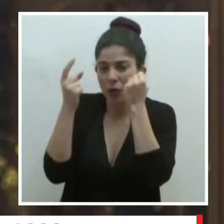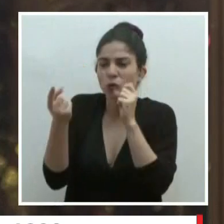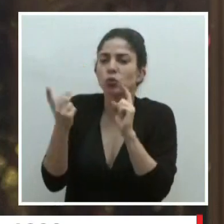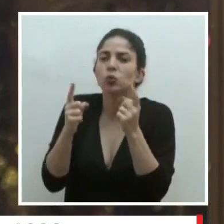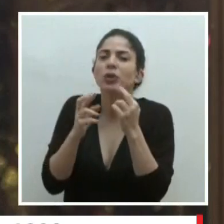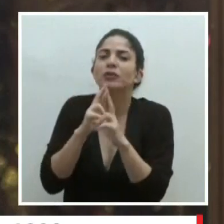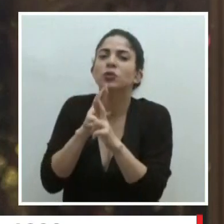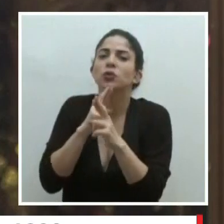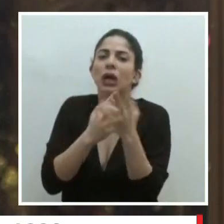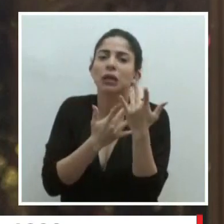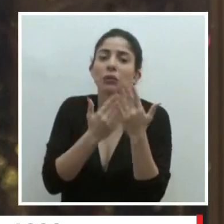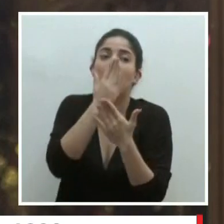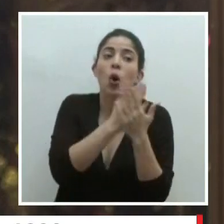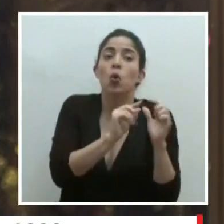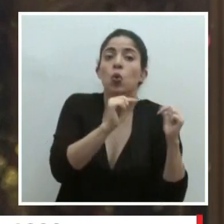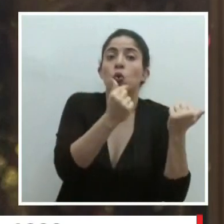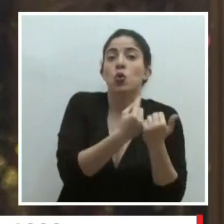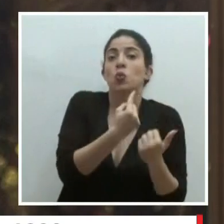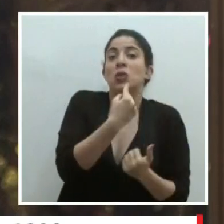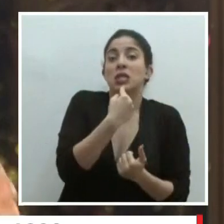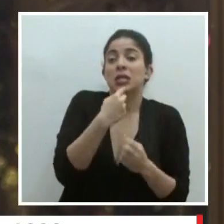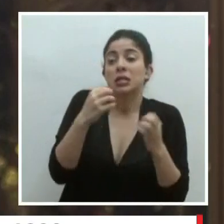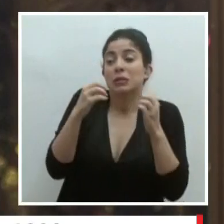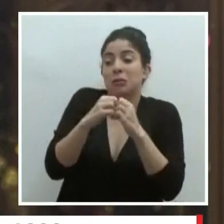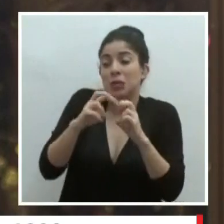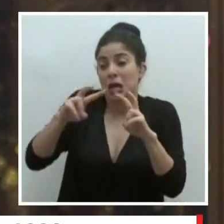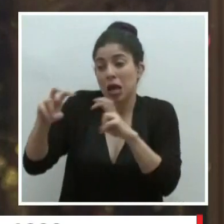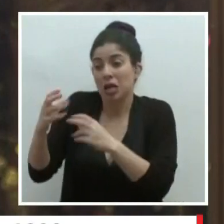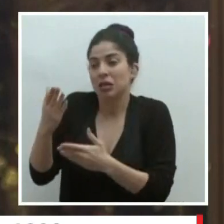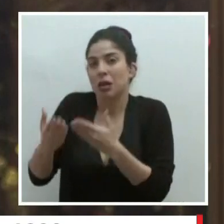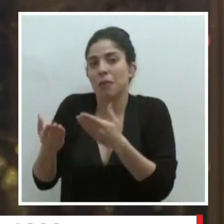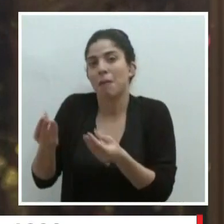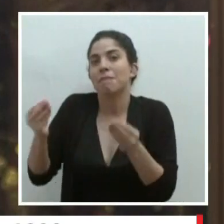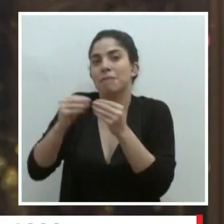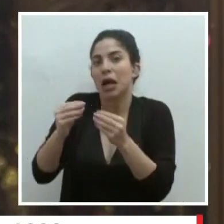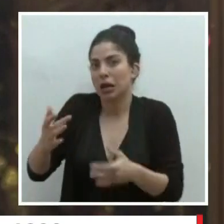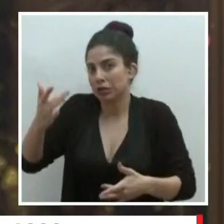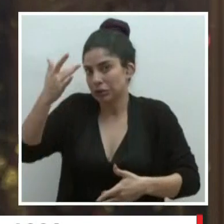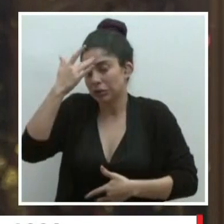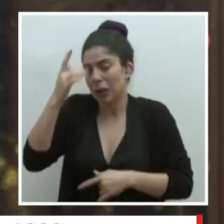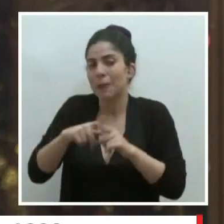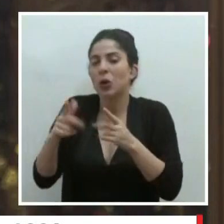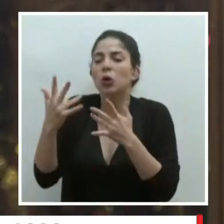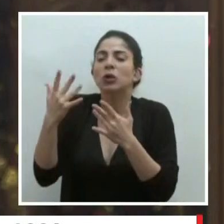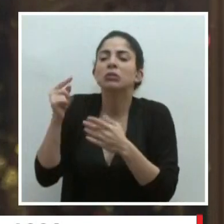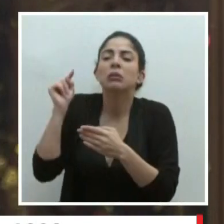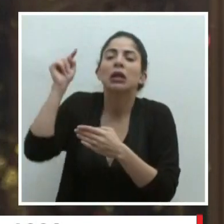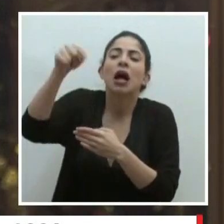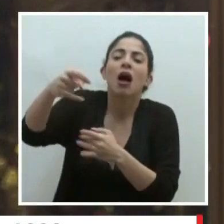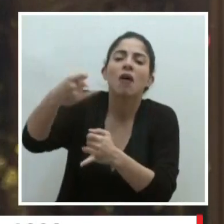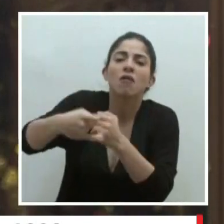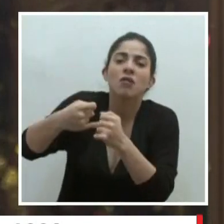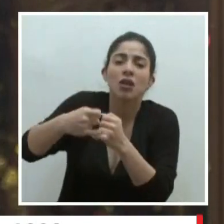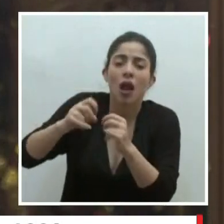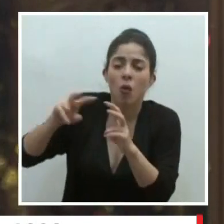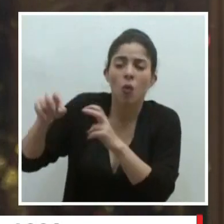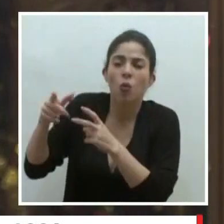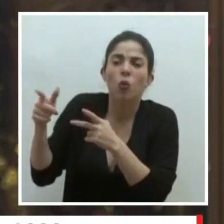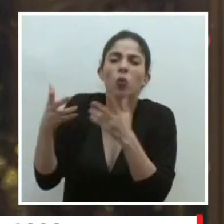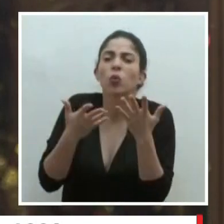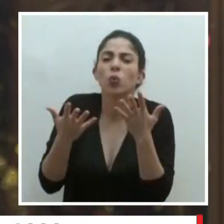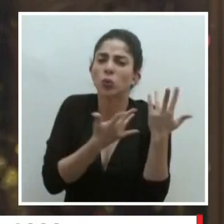Porque algunos sectores han dicho, bueno, lógicamente más pruebas, posiblemente más casos, pero ¿qué conclusión se espera de toda esta muestra?